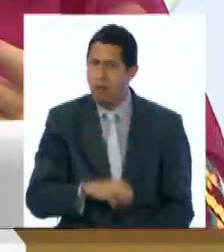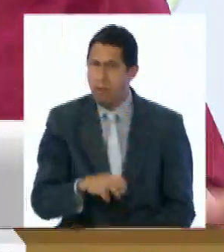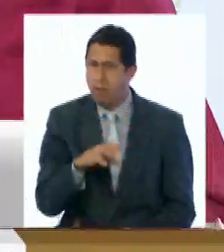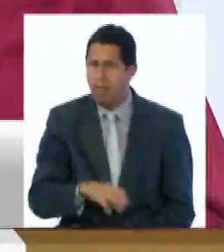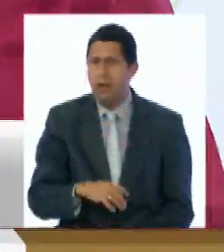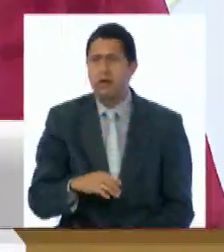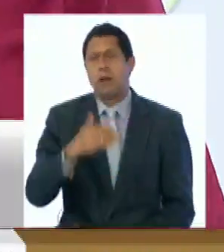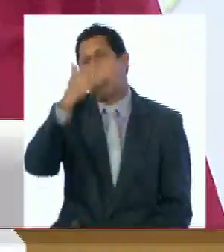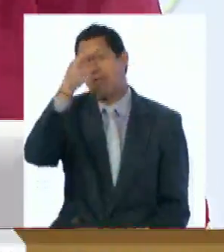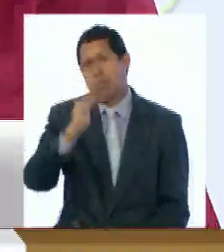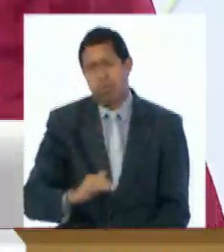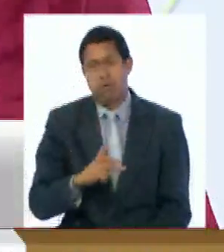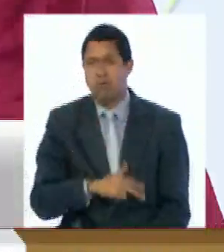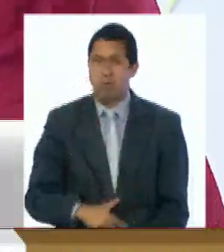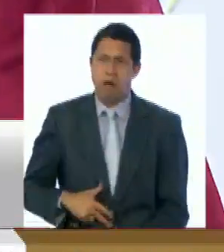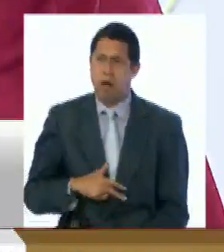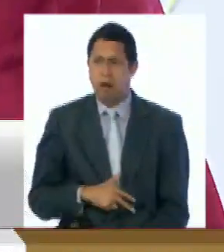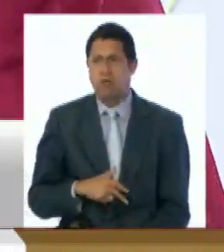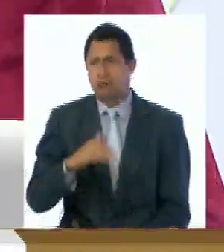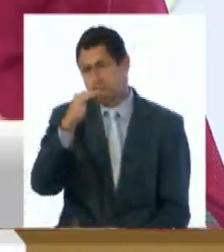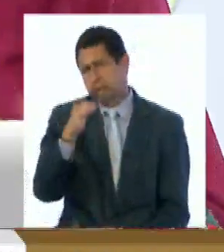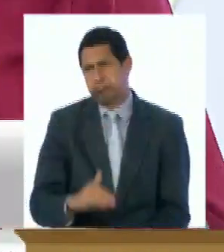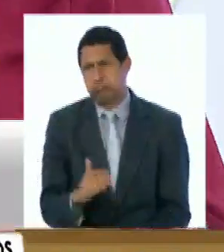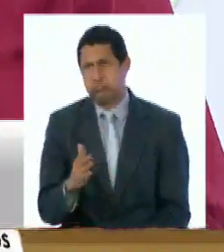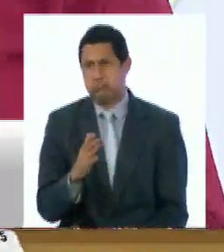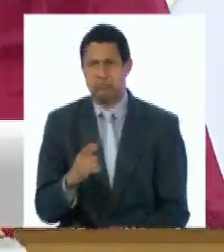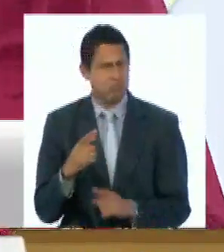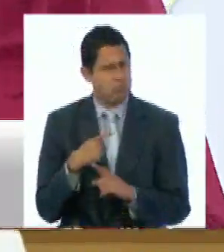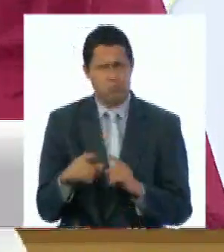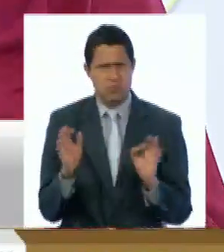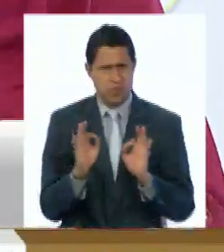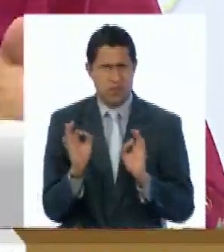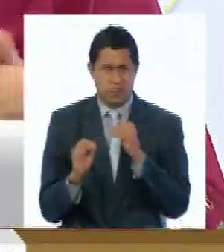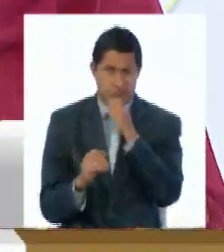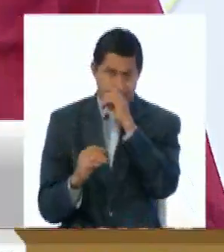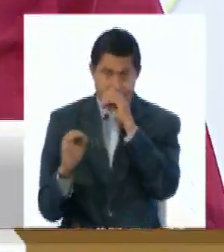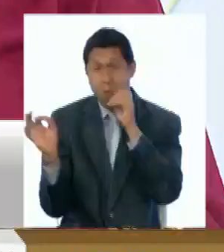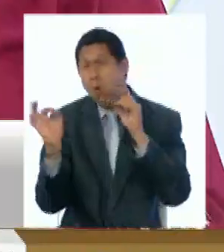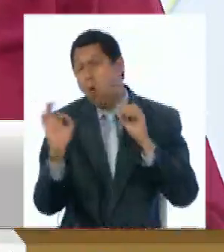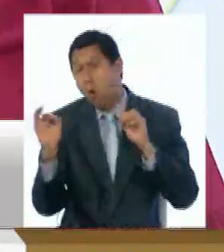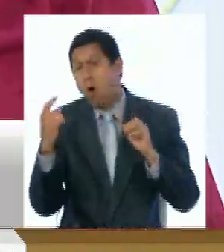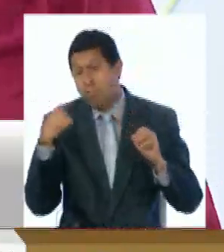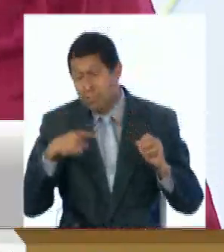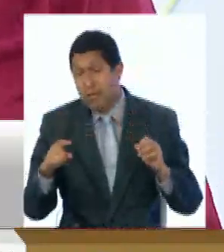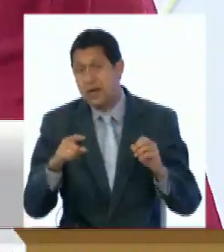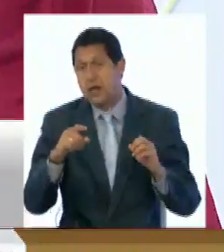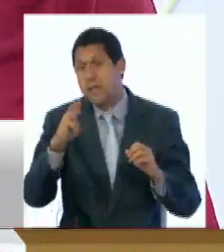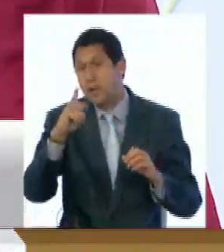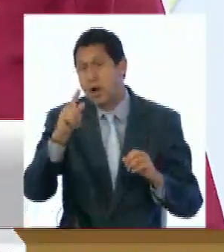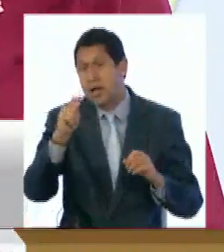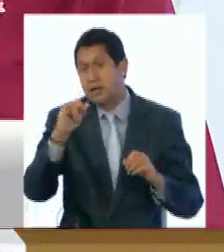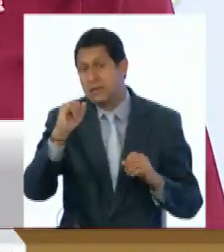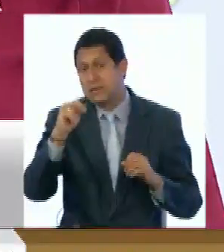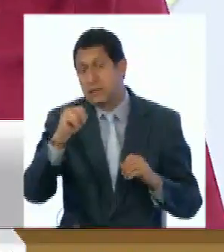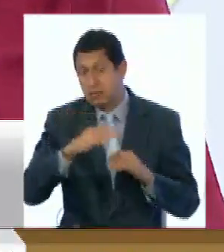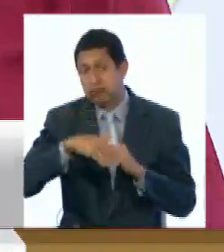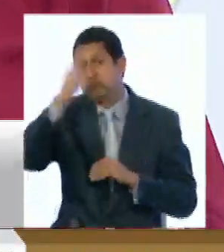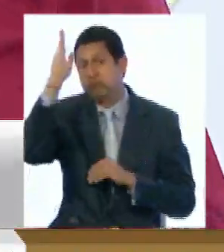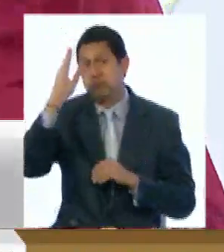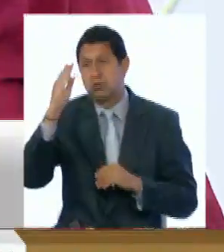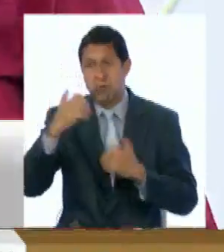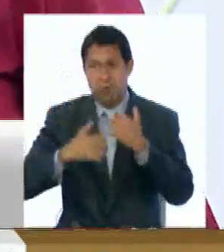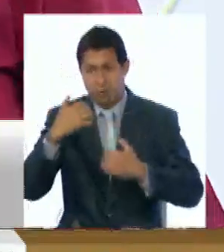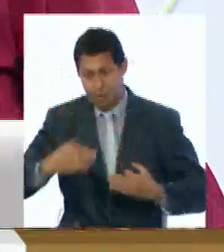elevaron la zona otro final hipofisarias y no tiene nada que ver con esto o si tiene la prolactina elevada y por eso se alteran la